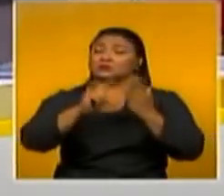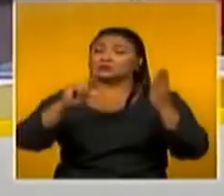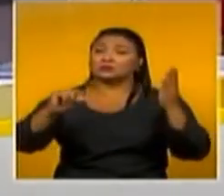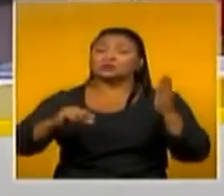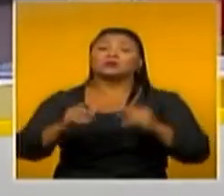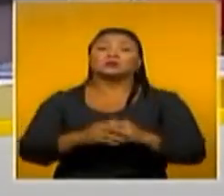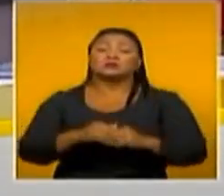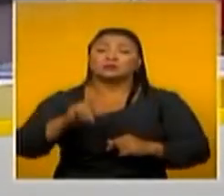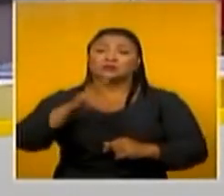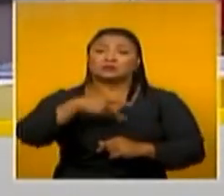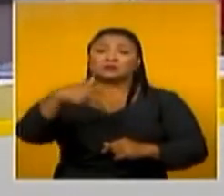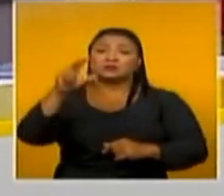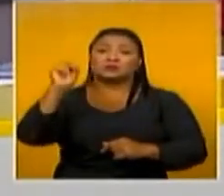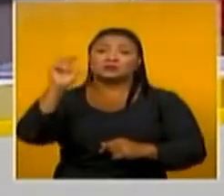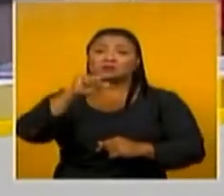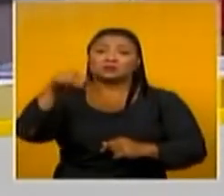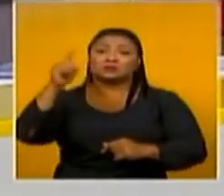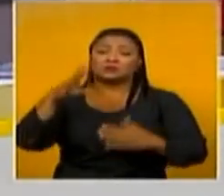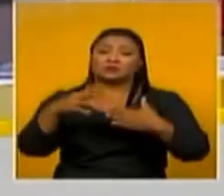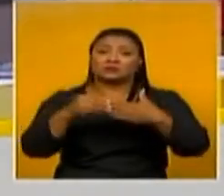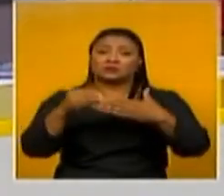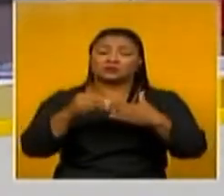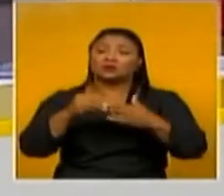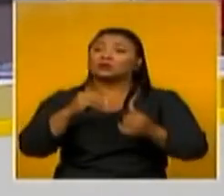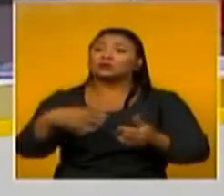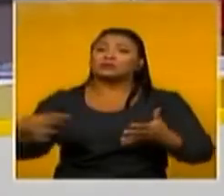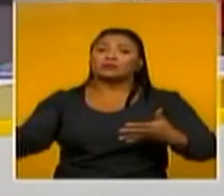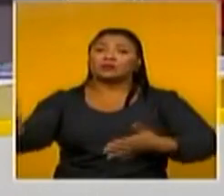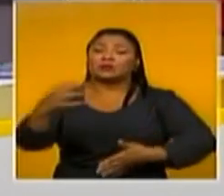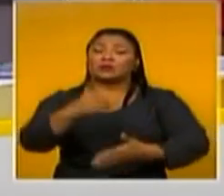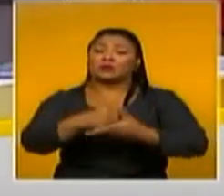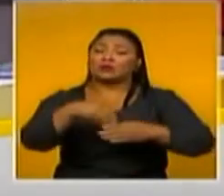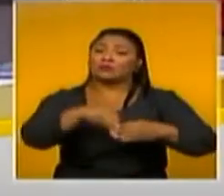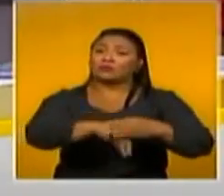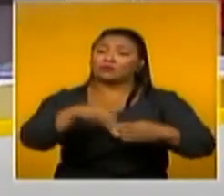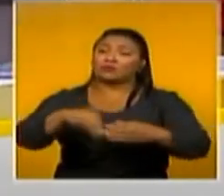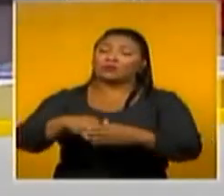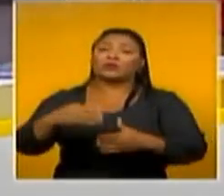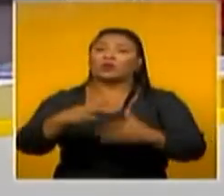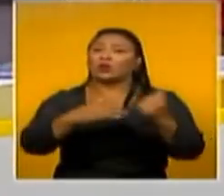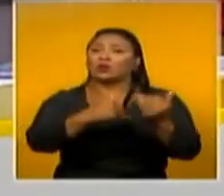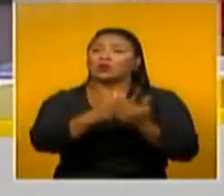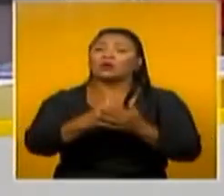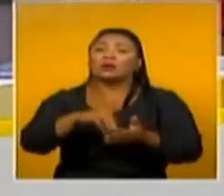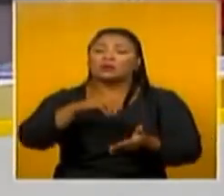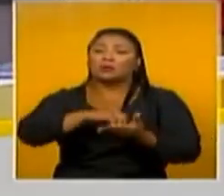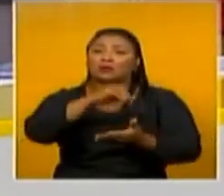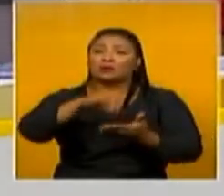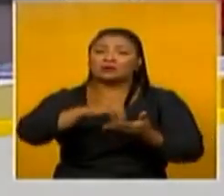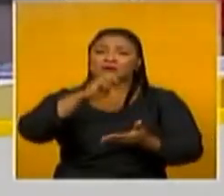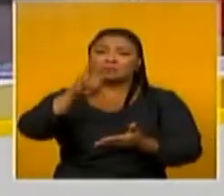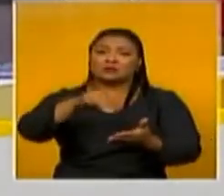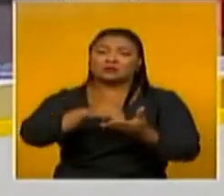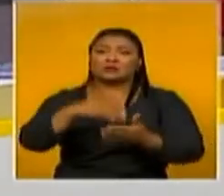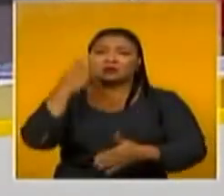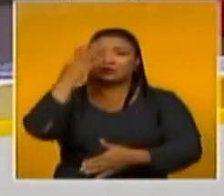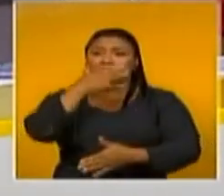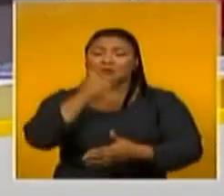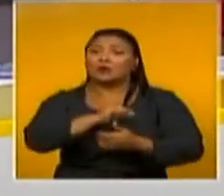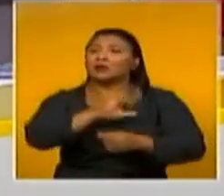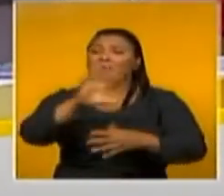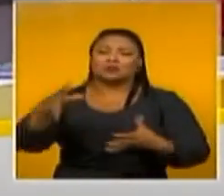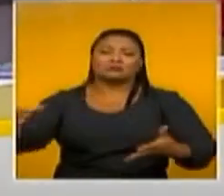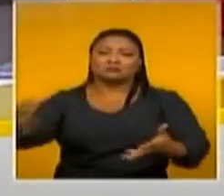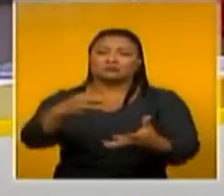los 300 millones de dólares que fueron tomados del Fondo de Reconstrucción de las provincias de Manabí y de Esmeraldas ya fueron restituidos en